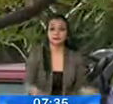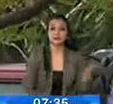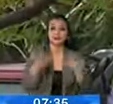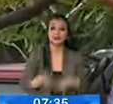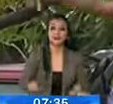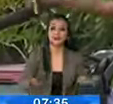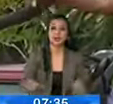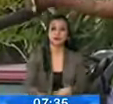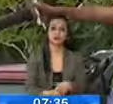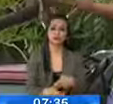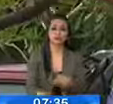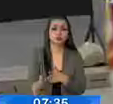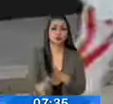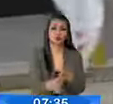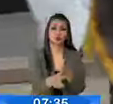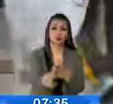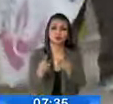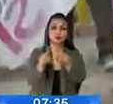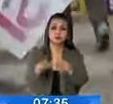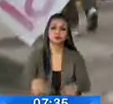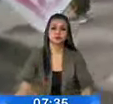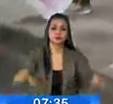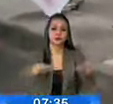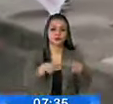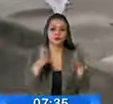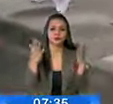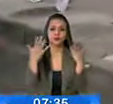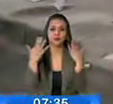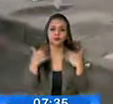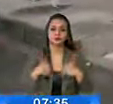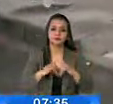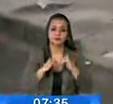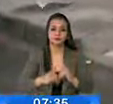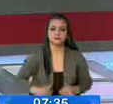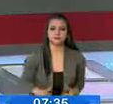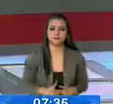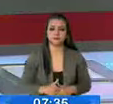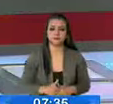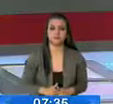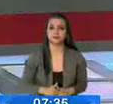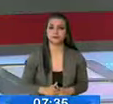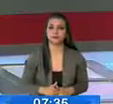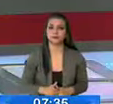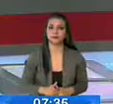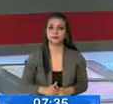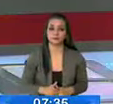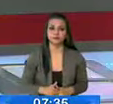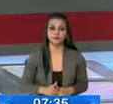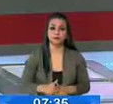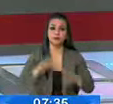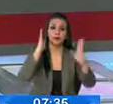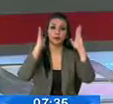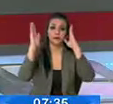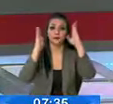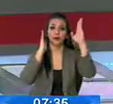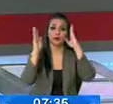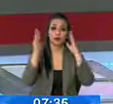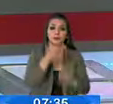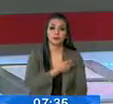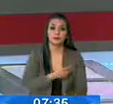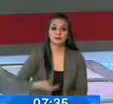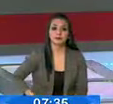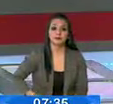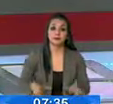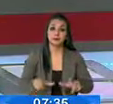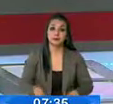realizaron una caravana que recorrió varios sectores de la urbe porteña. En Babahoyo, el presidente de la República, Lenín